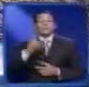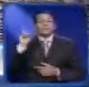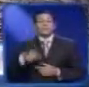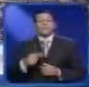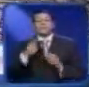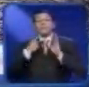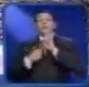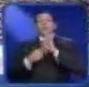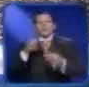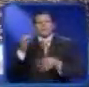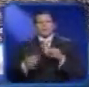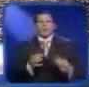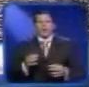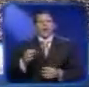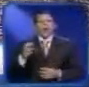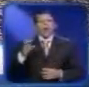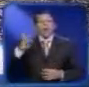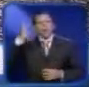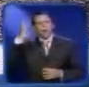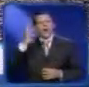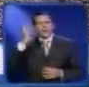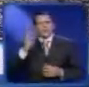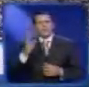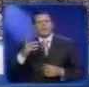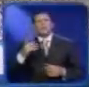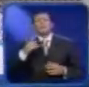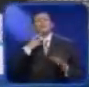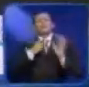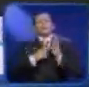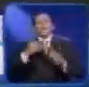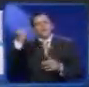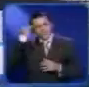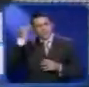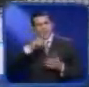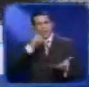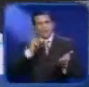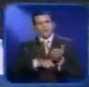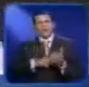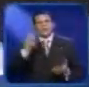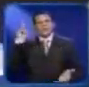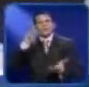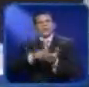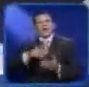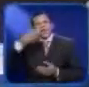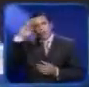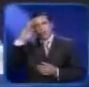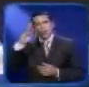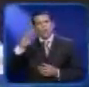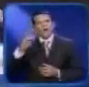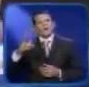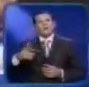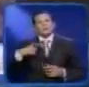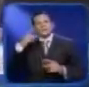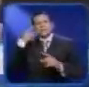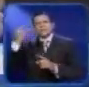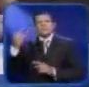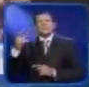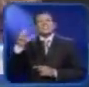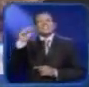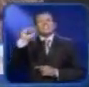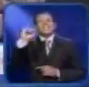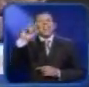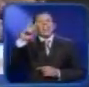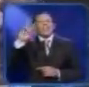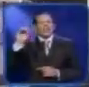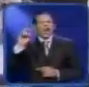primera visita a Washington, en donde tuvo completa aceptación de su idea, su llegada a Cuba y la fuerte admiración hacia el cantante Silvio Rodríguez, quien